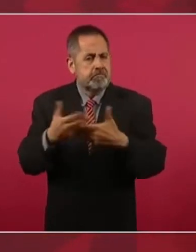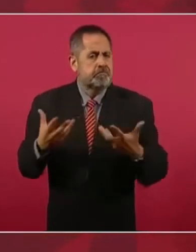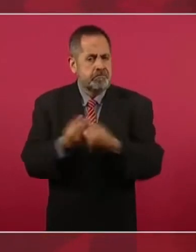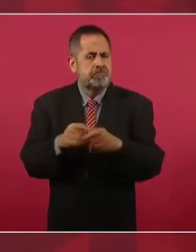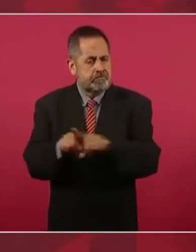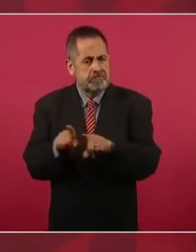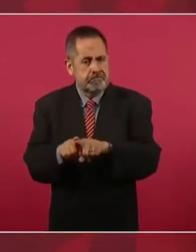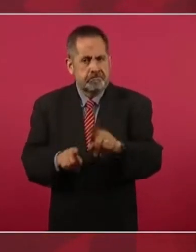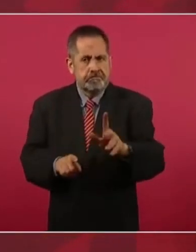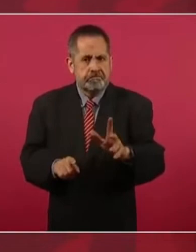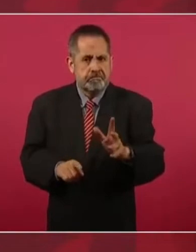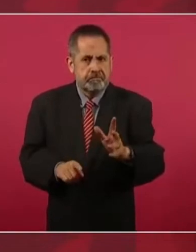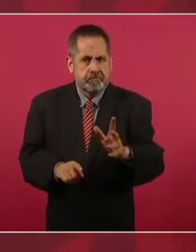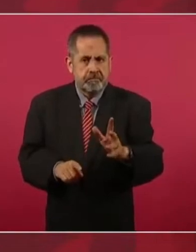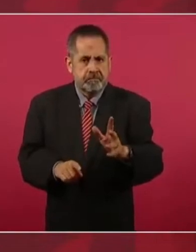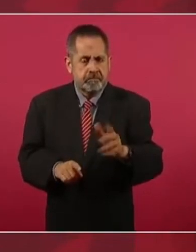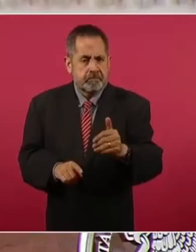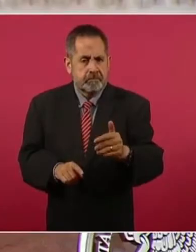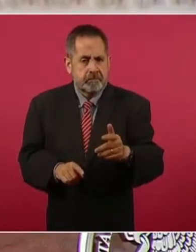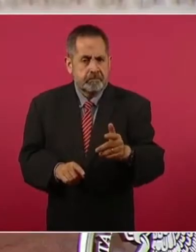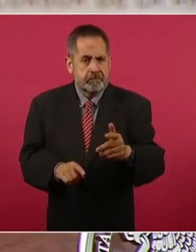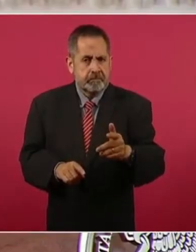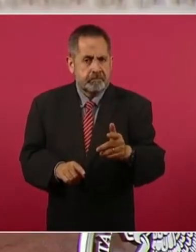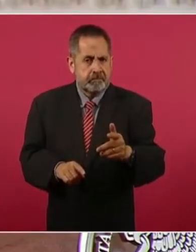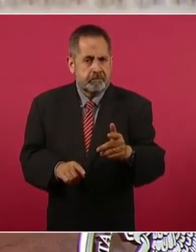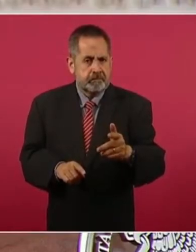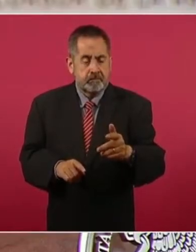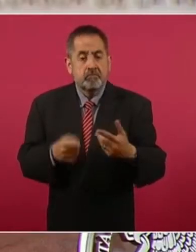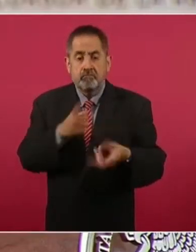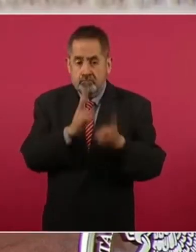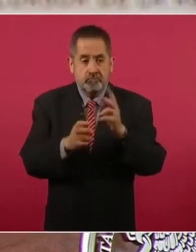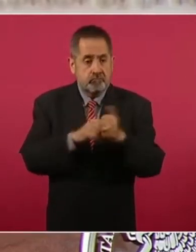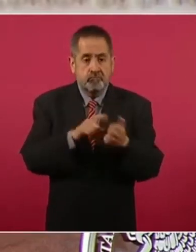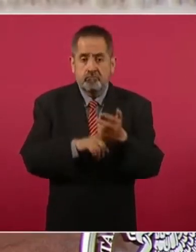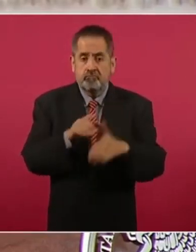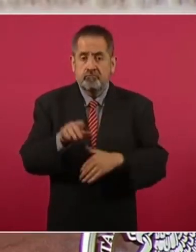conjuntas, incluso hablé de litio,